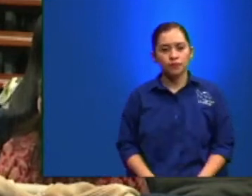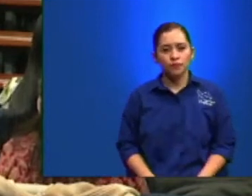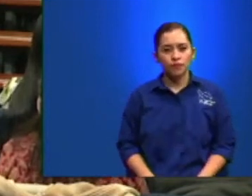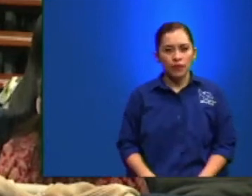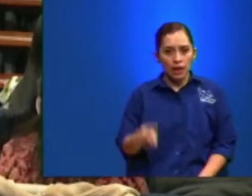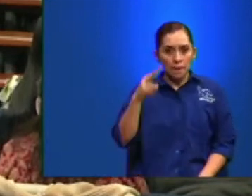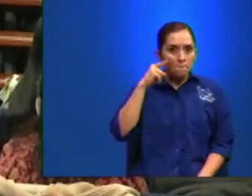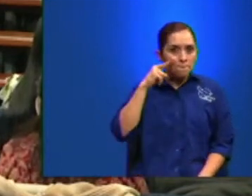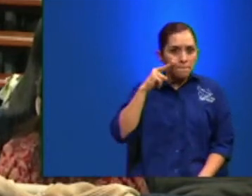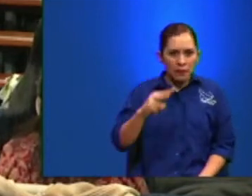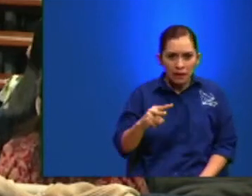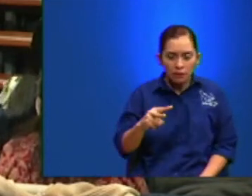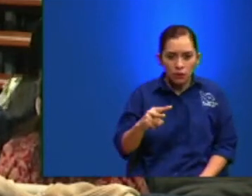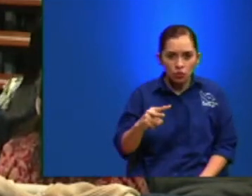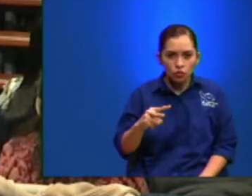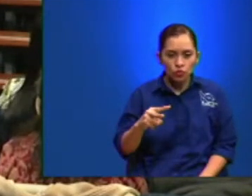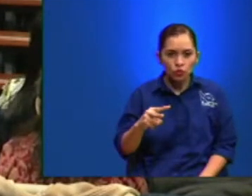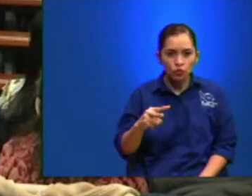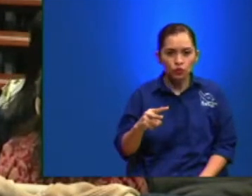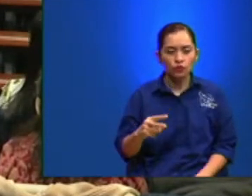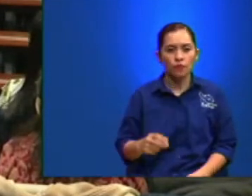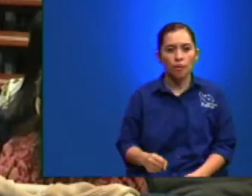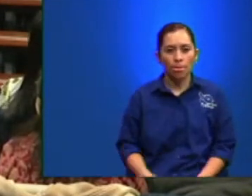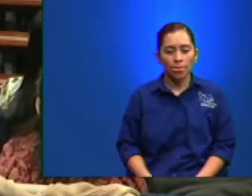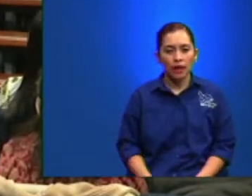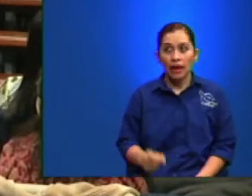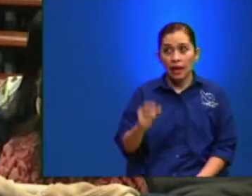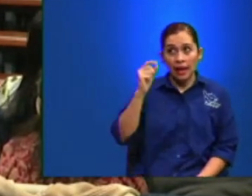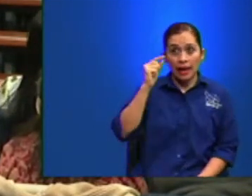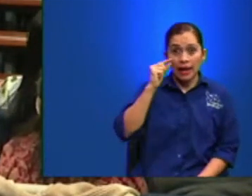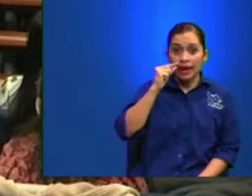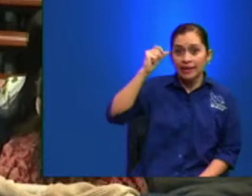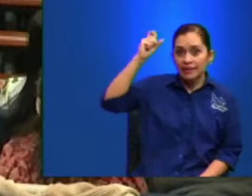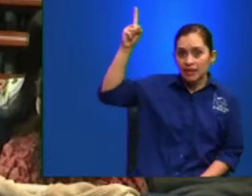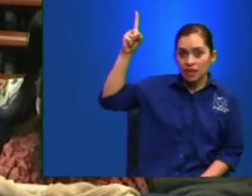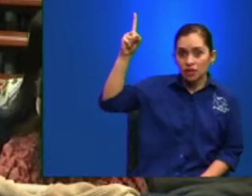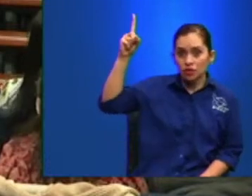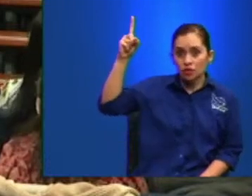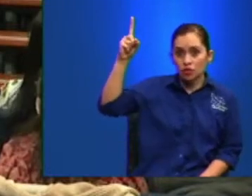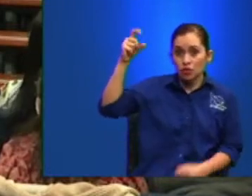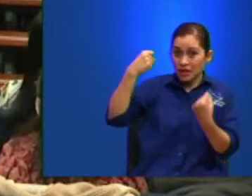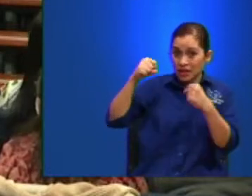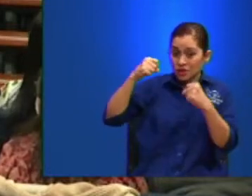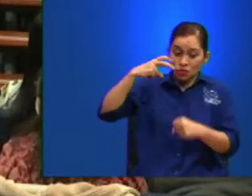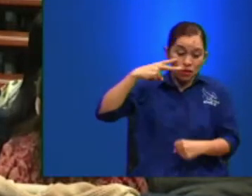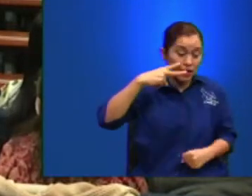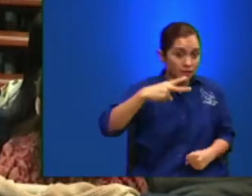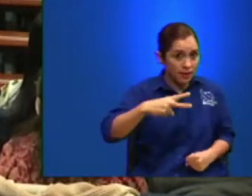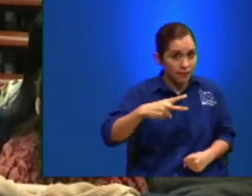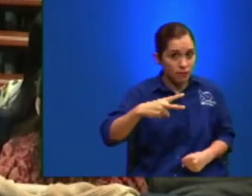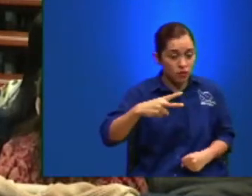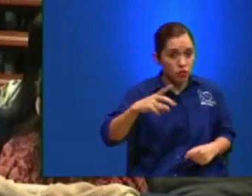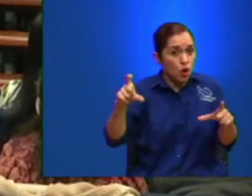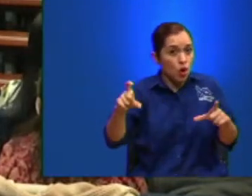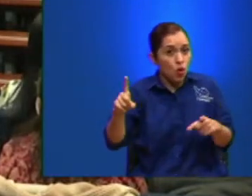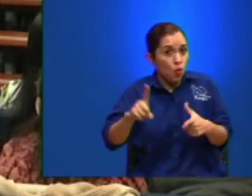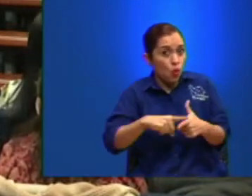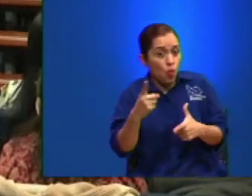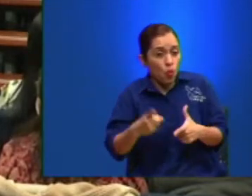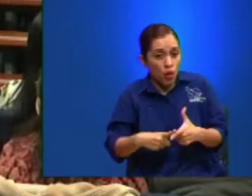nos percatamos nos hizo ver el señor que cuando adán cae decir primera edad